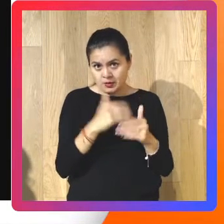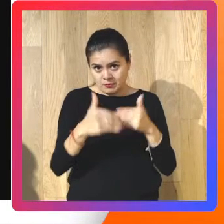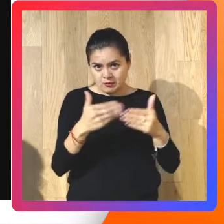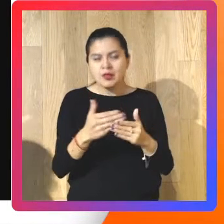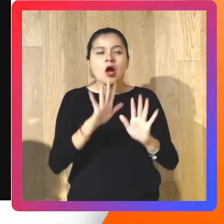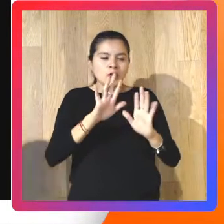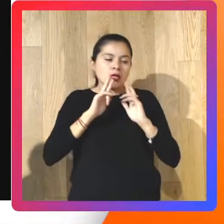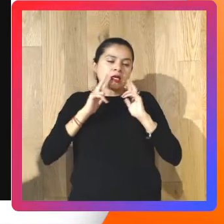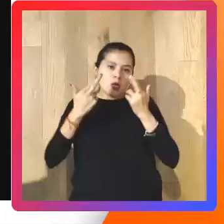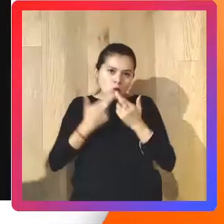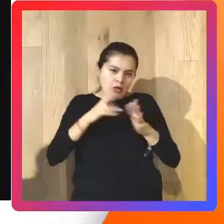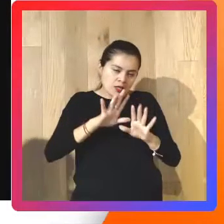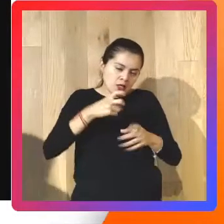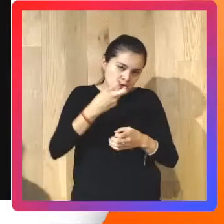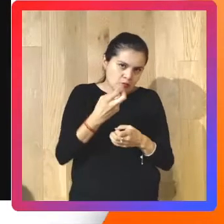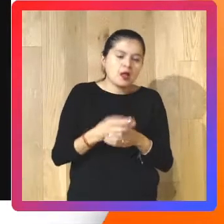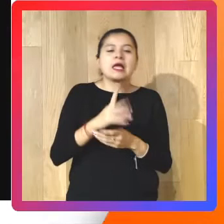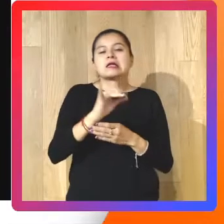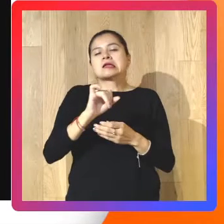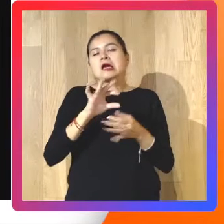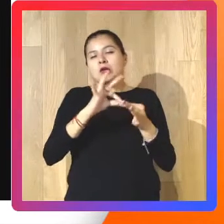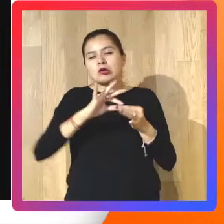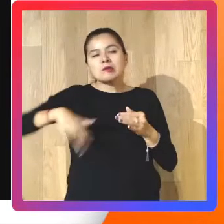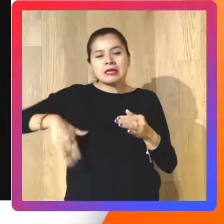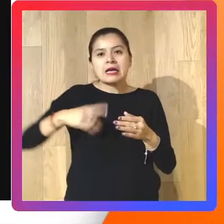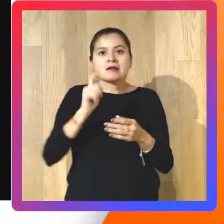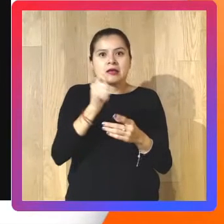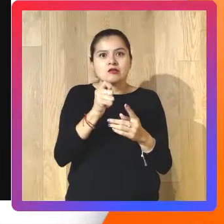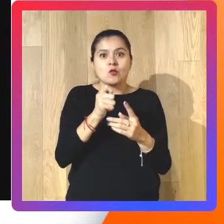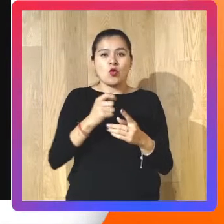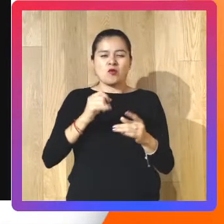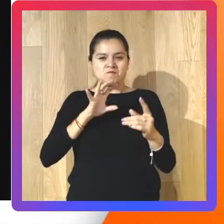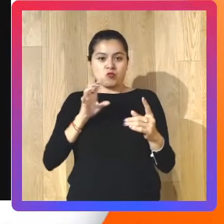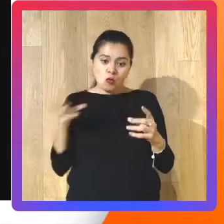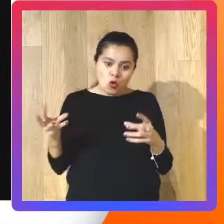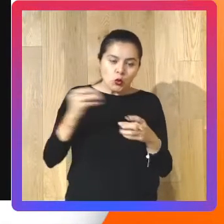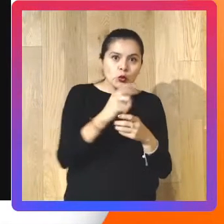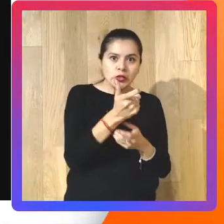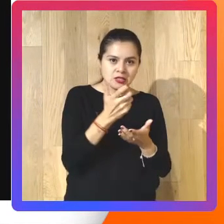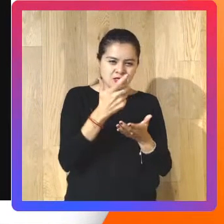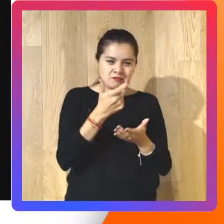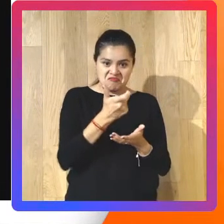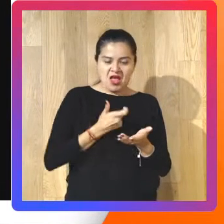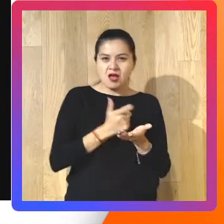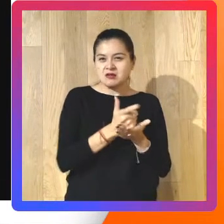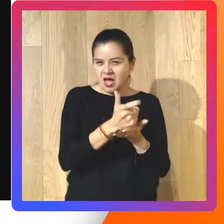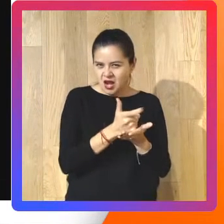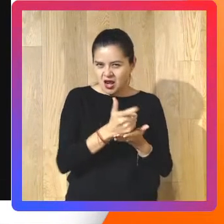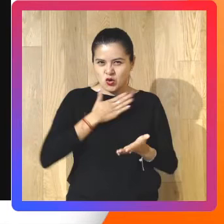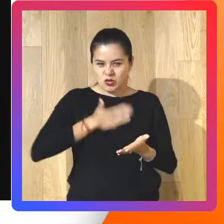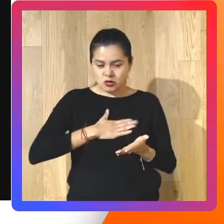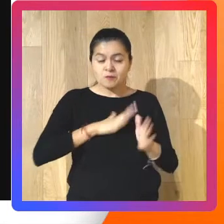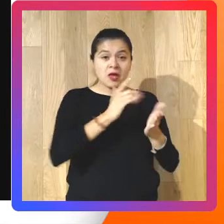explicar quienes sí son empresarios y líderes empresariales, es llegar a ingreso digno. Entonces, termino, que se entienda.